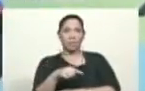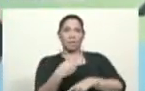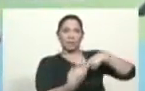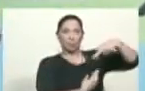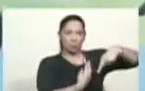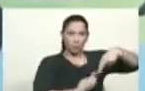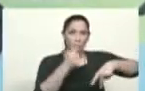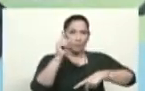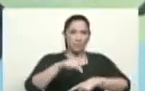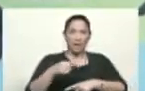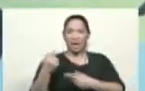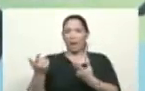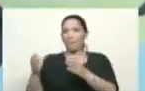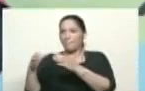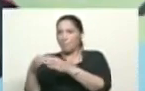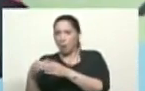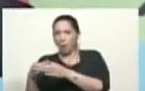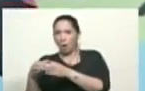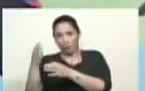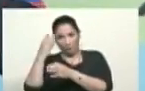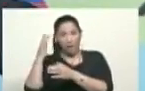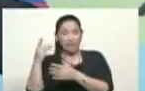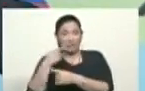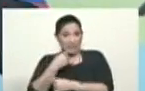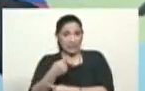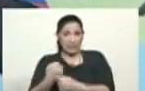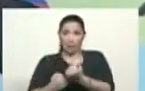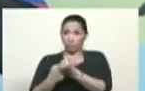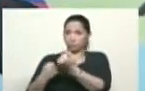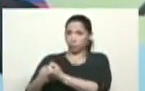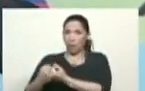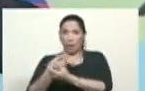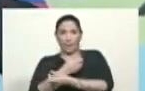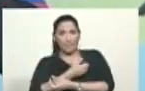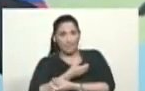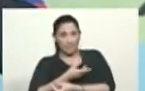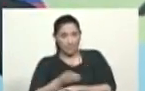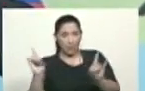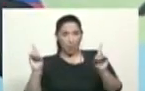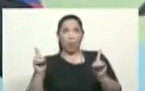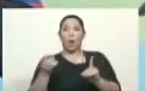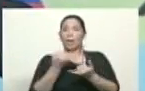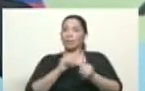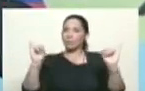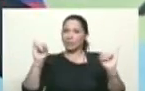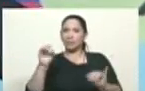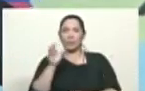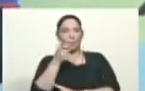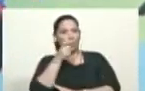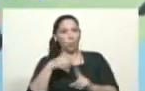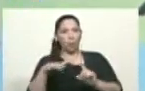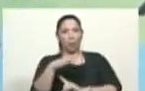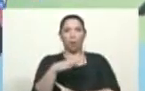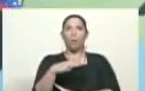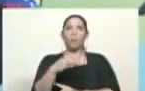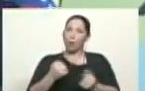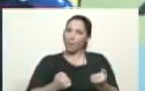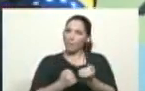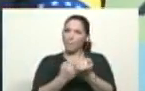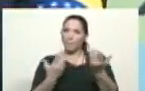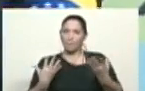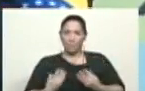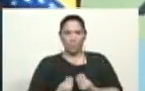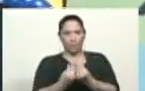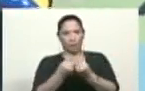sino también aquellos que creen en la autodeterminación, en la soberanía, en la independencia de los pueblos, hoy acompañan a Venezuela.